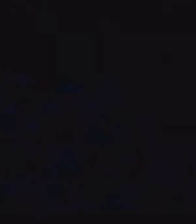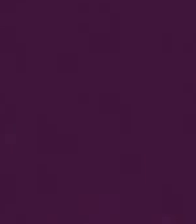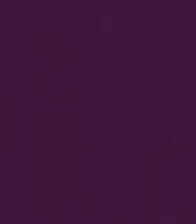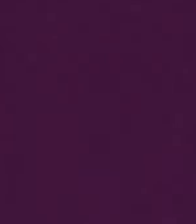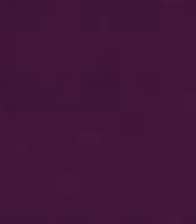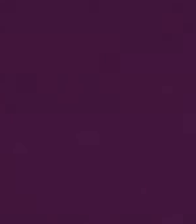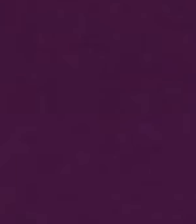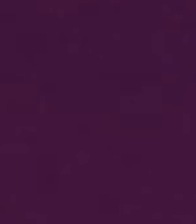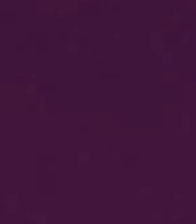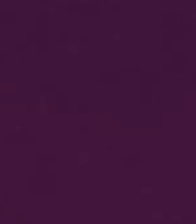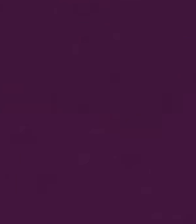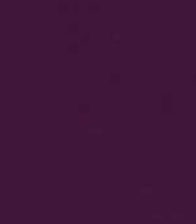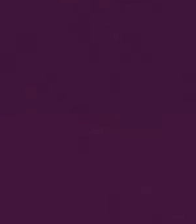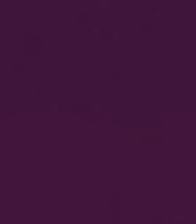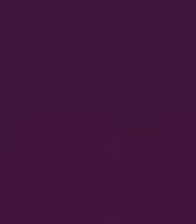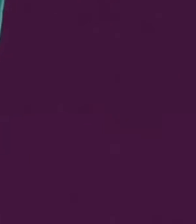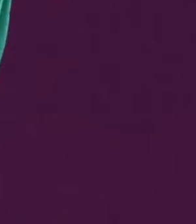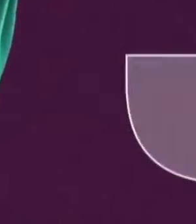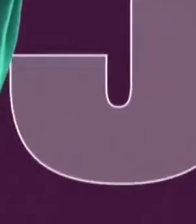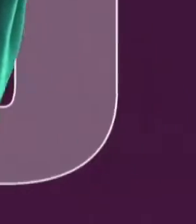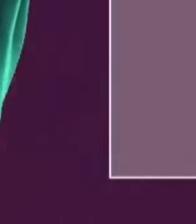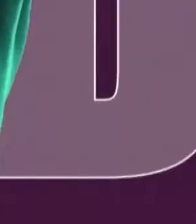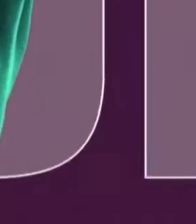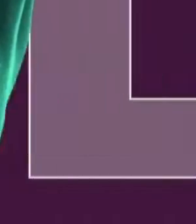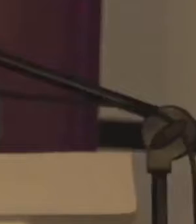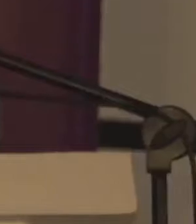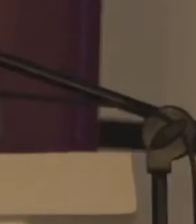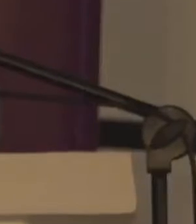Puede tomar asiento, por favor.